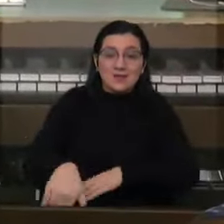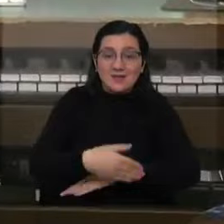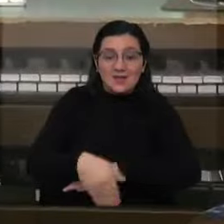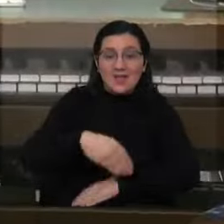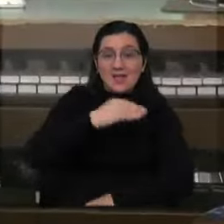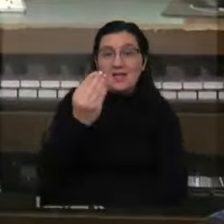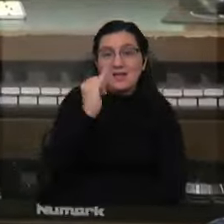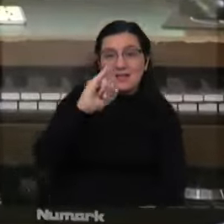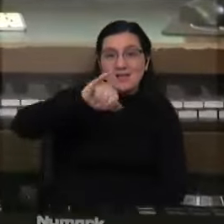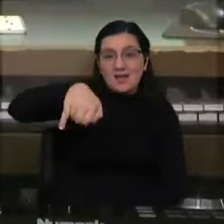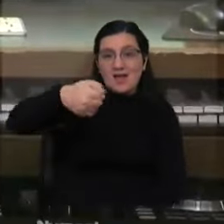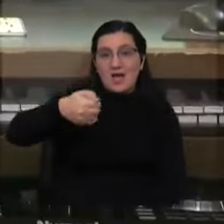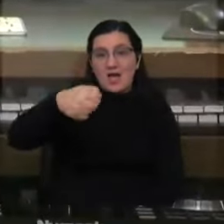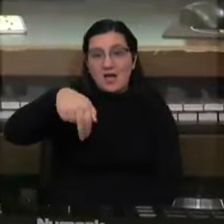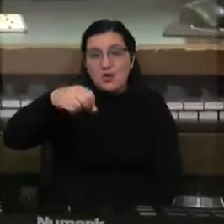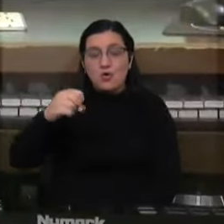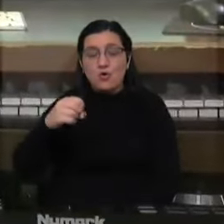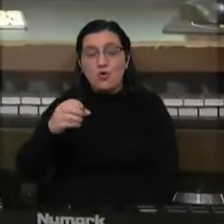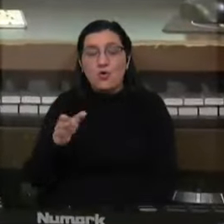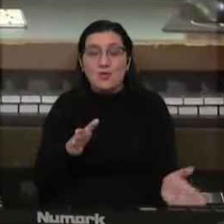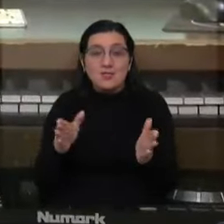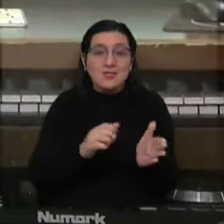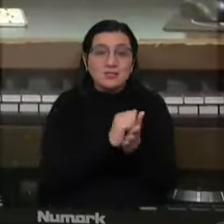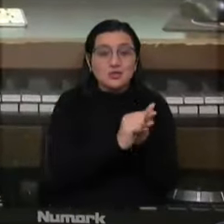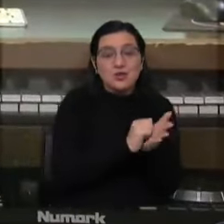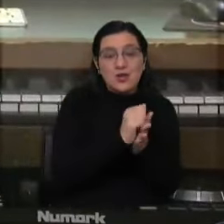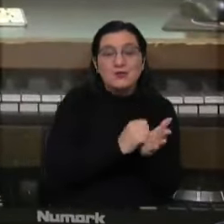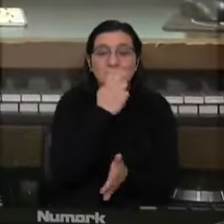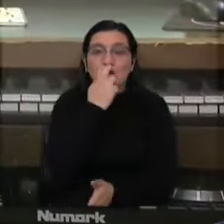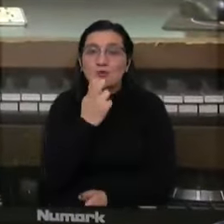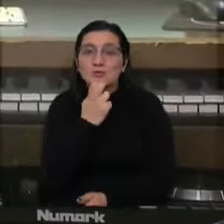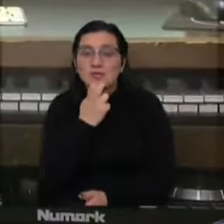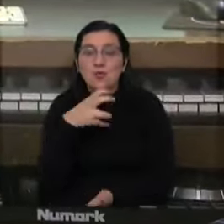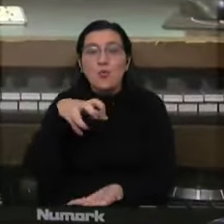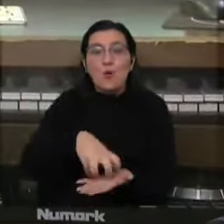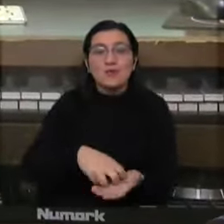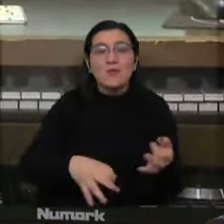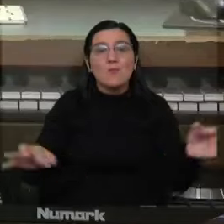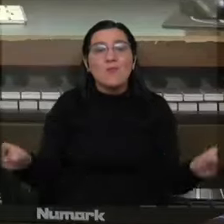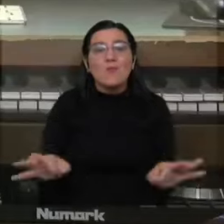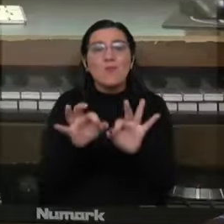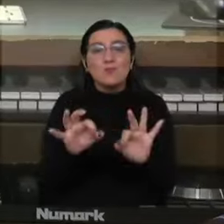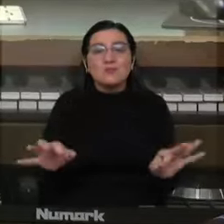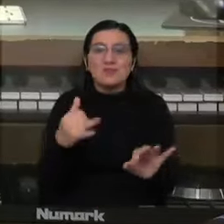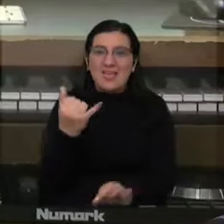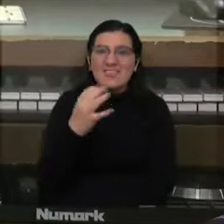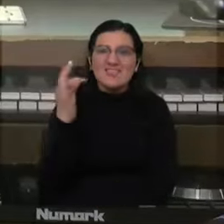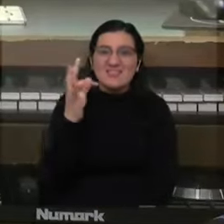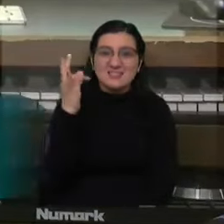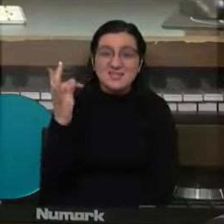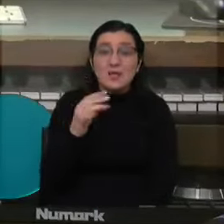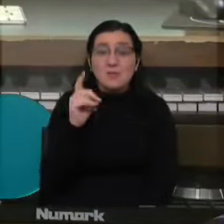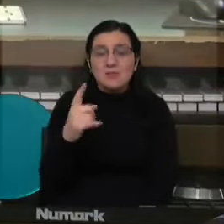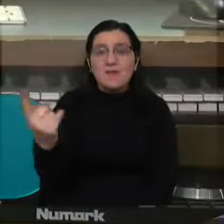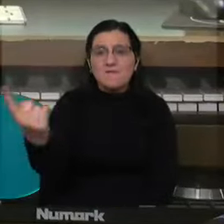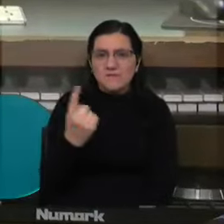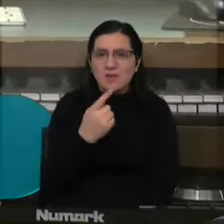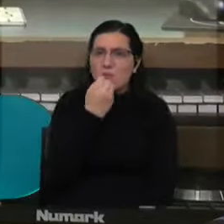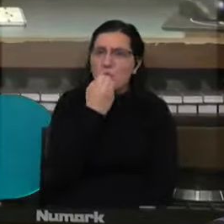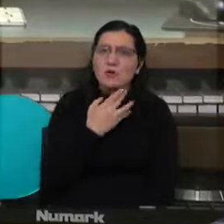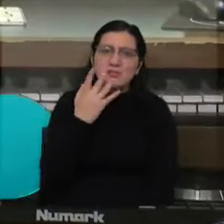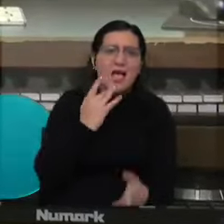TR Soriano y San José a ver en una academia de música en un lugar donde se dan talleres pero en un lugar donde vienen grandes